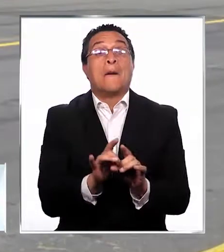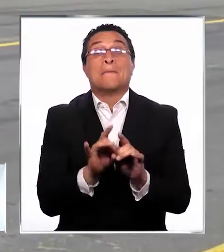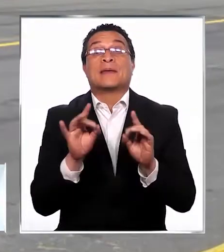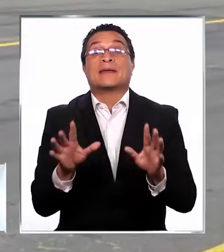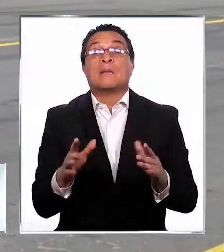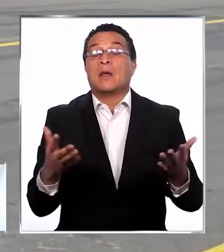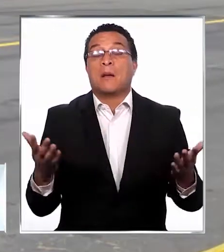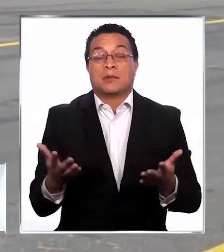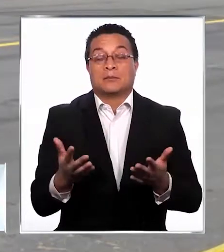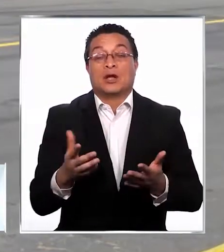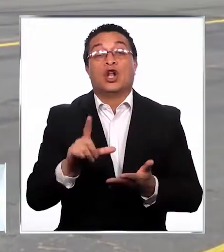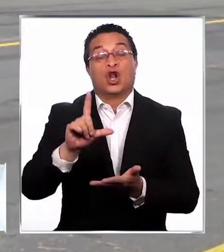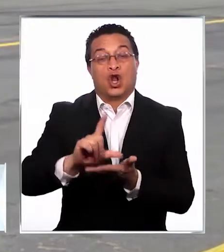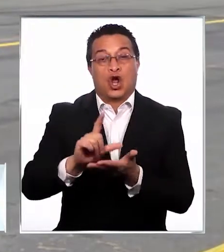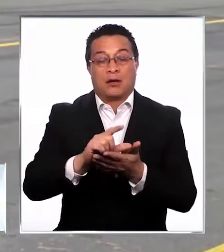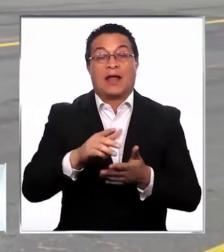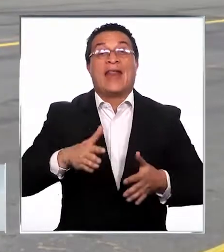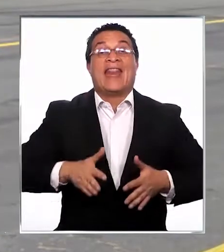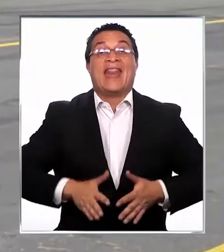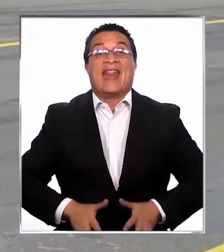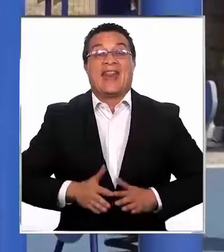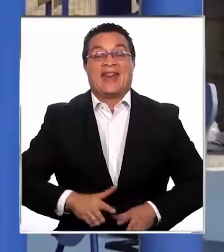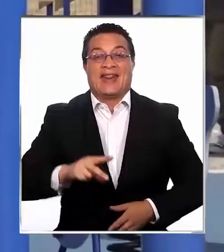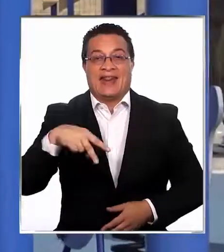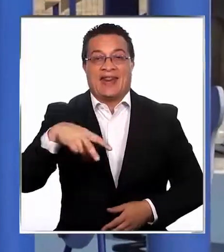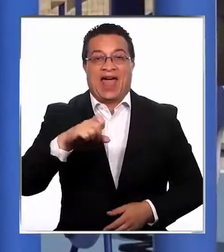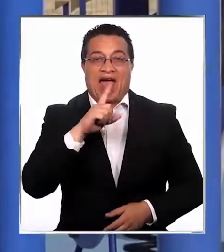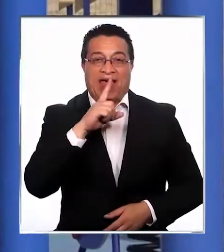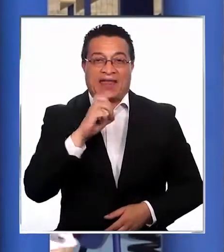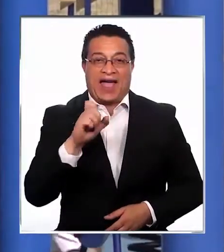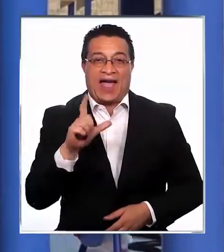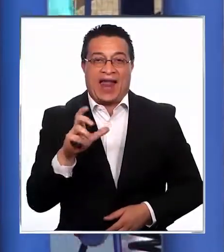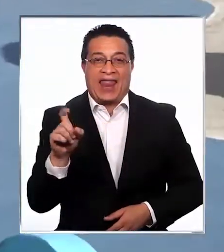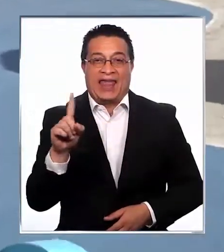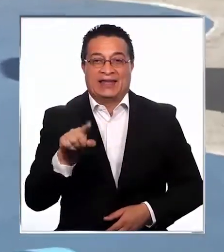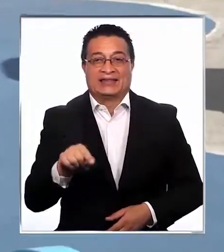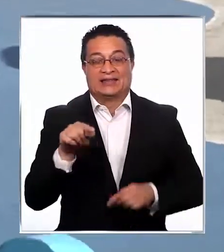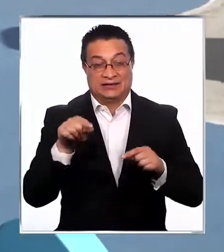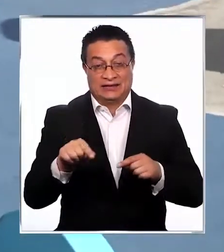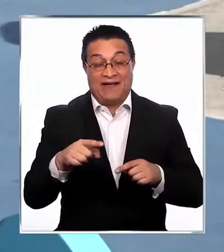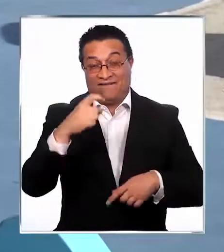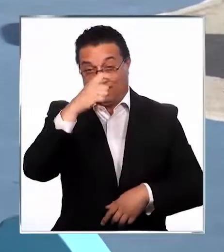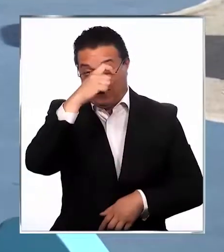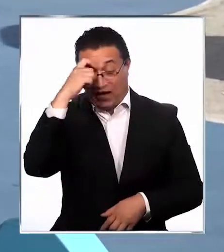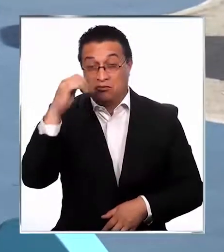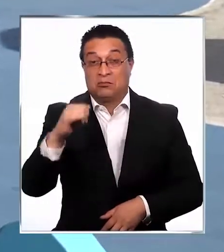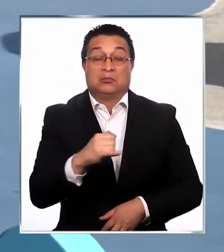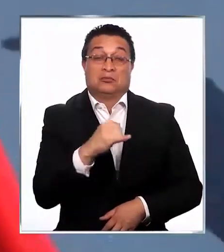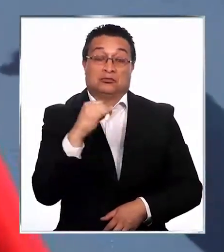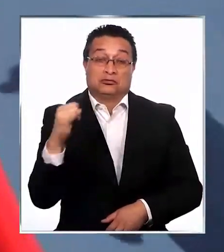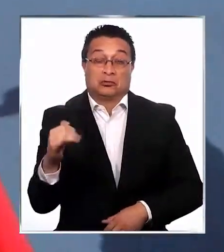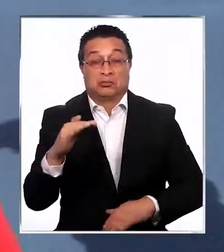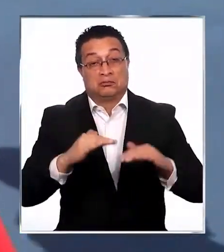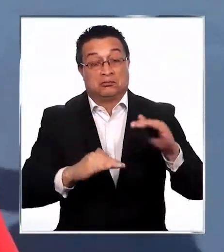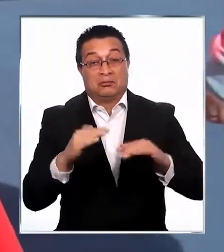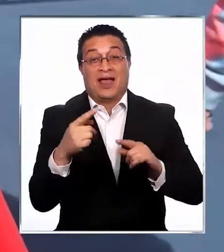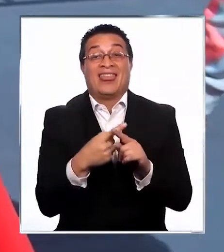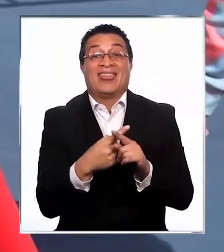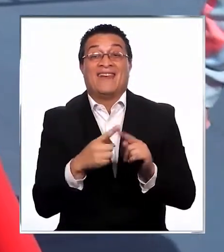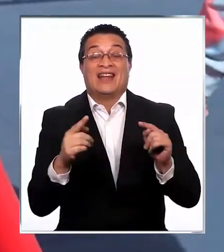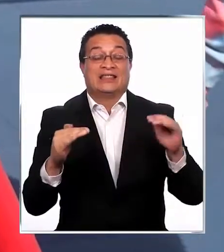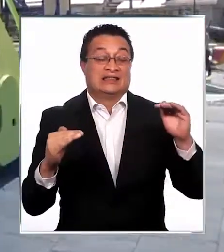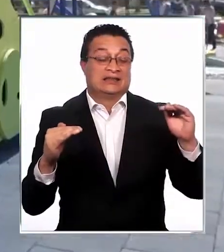eso es para la zona de puerto natales que en general en el verano estamos como con una